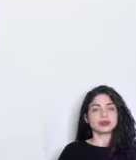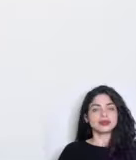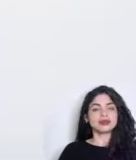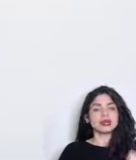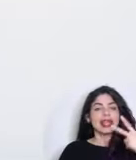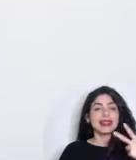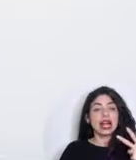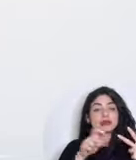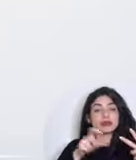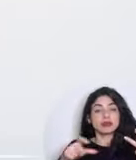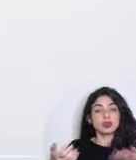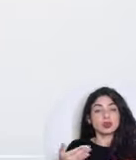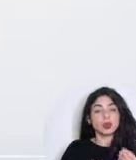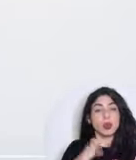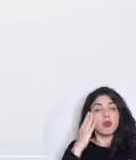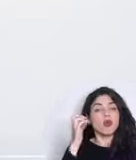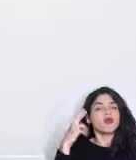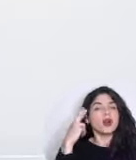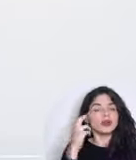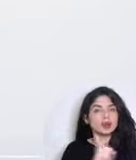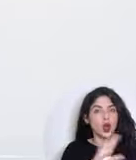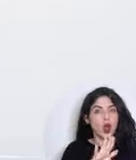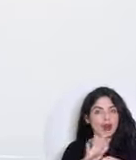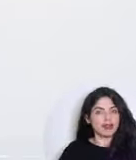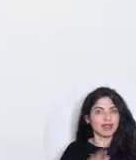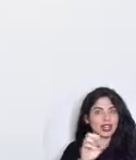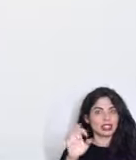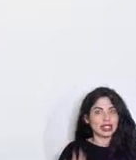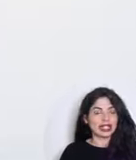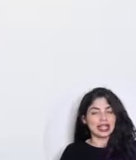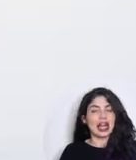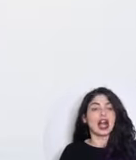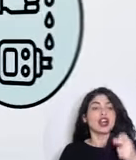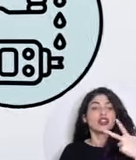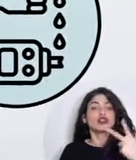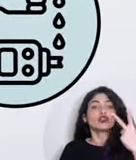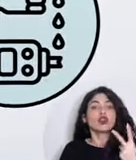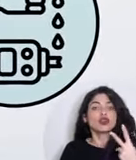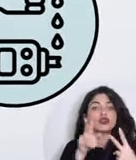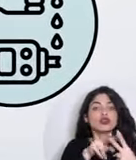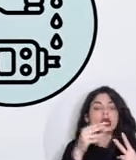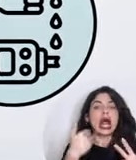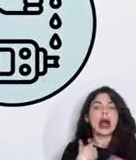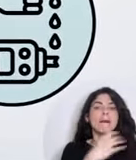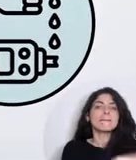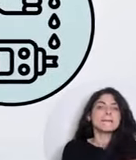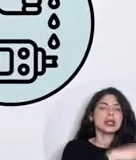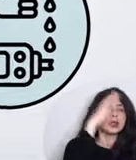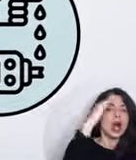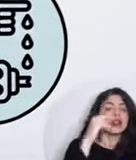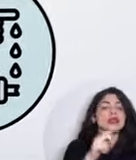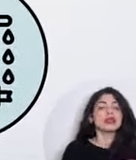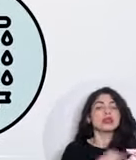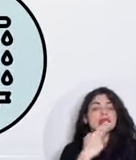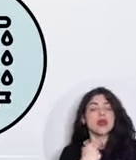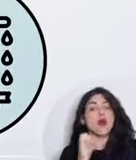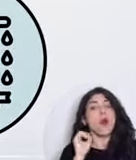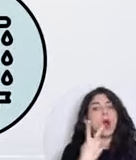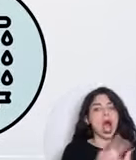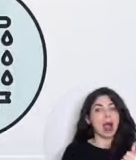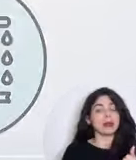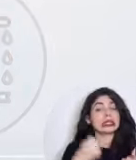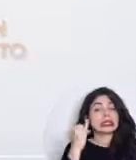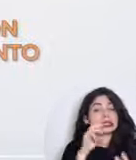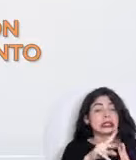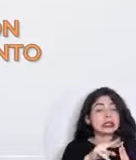Dos de cada 3 personas fallecidas por COVID-19 en Costa Rica tenían hipertensión, diabetes o ambas. Si tenés alguno de estos factores